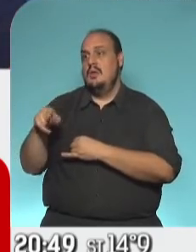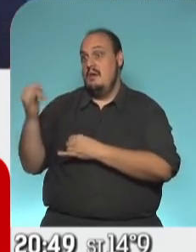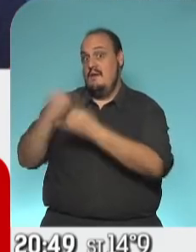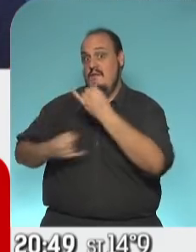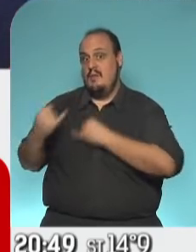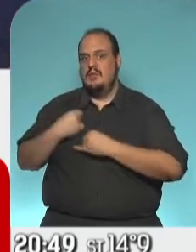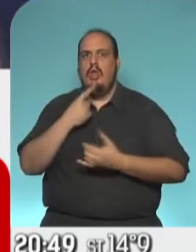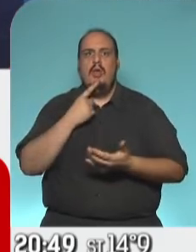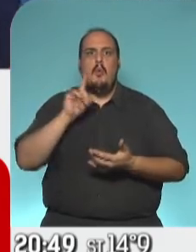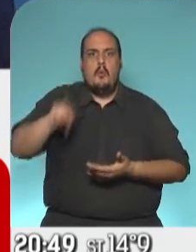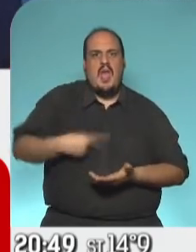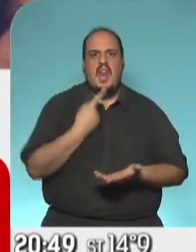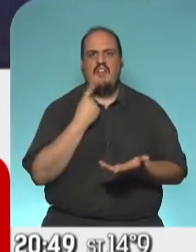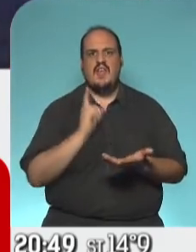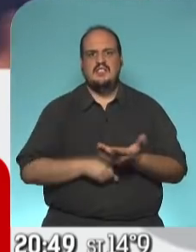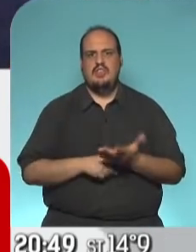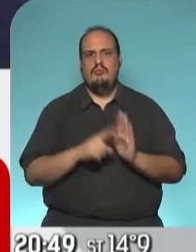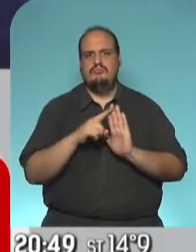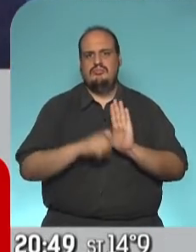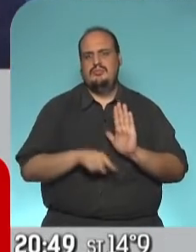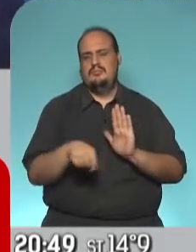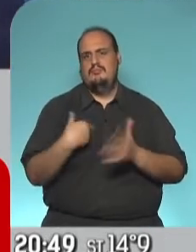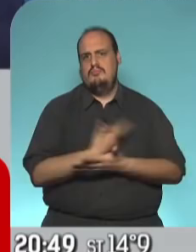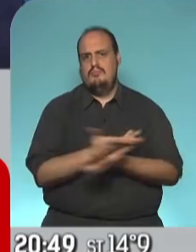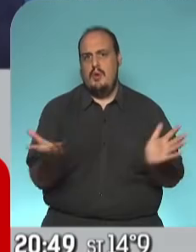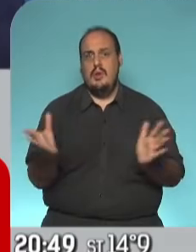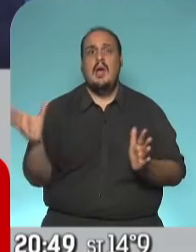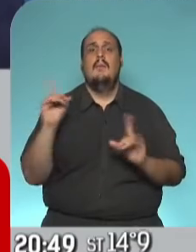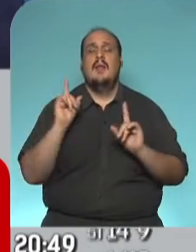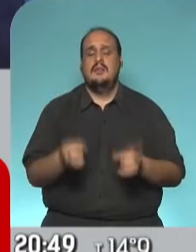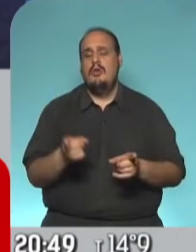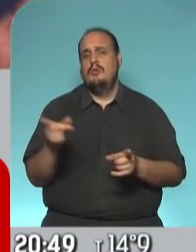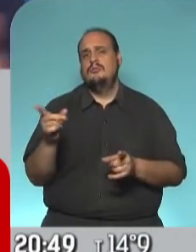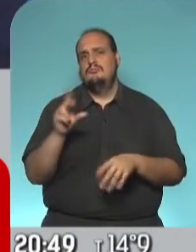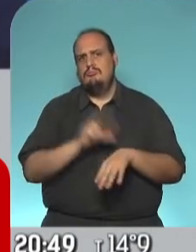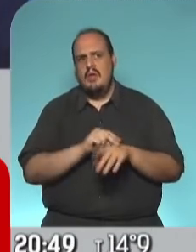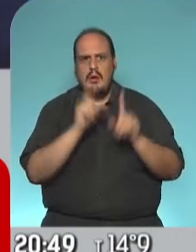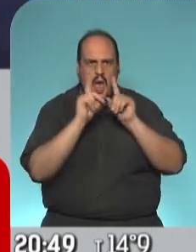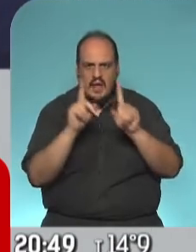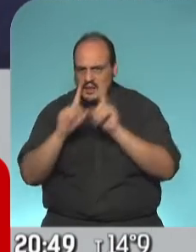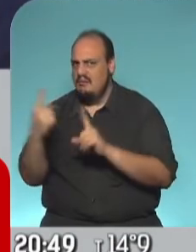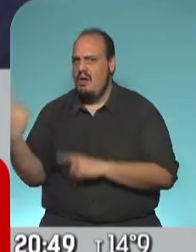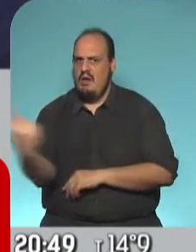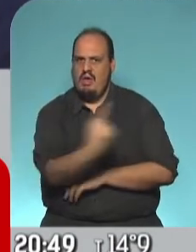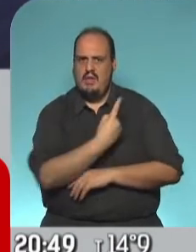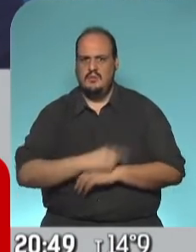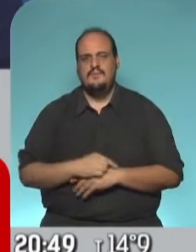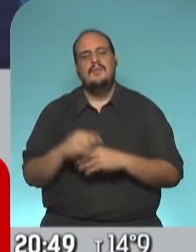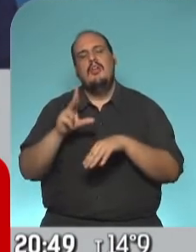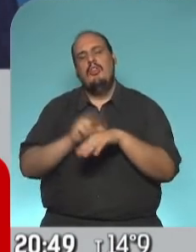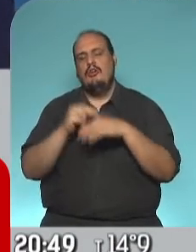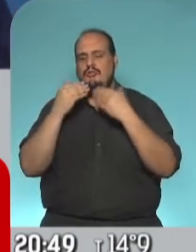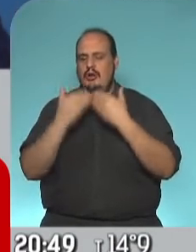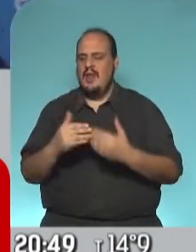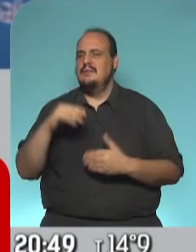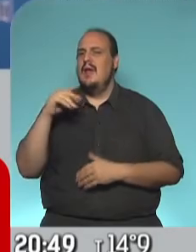de políticas públicas para toda una comunidad y a través de la práctica clínica adecuada a cada una de las personas. Muchísimas gracias, doctor Por Alejandro